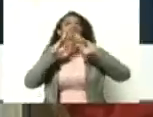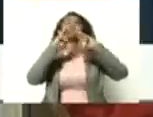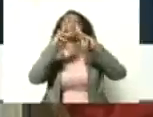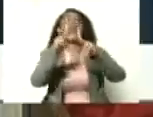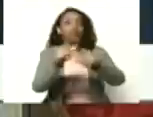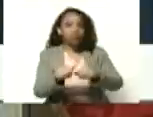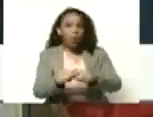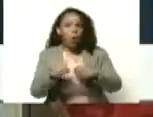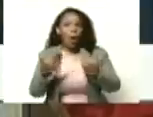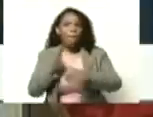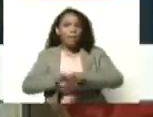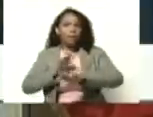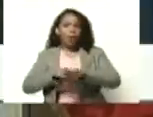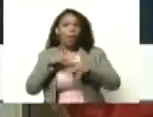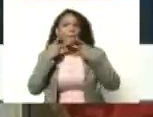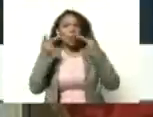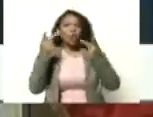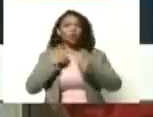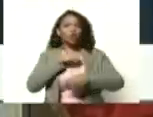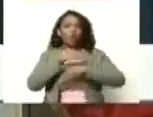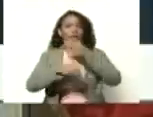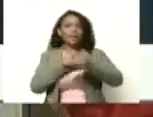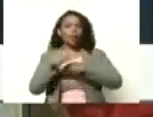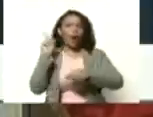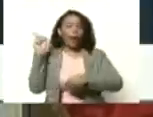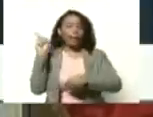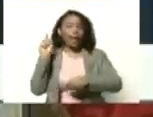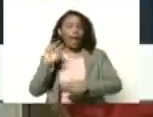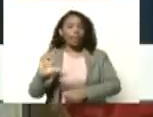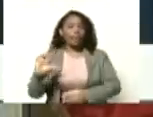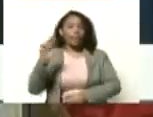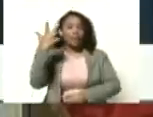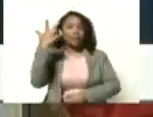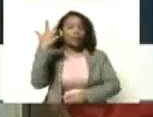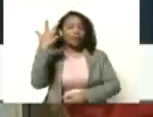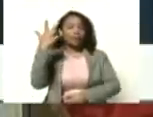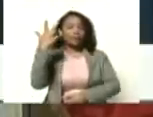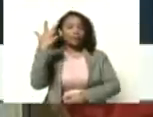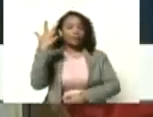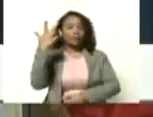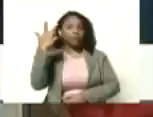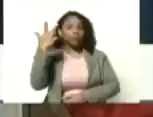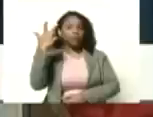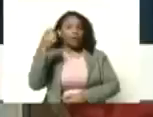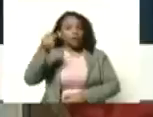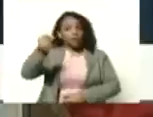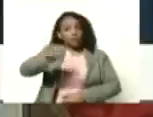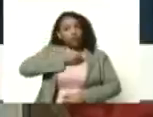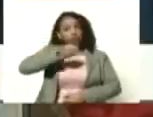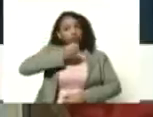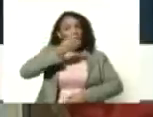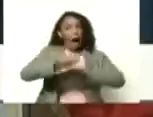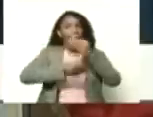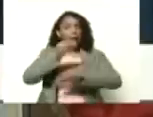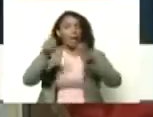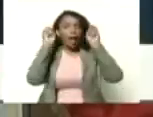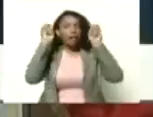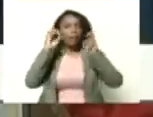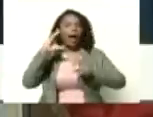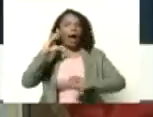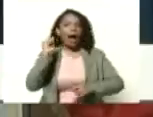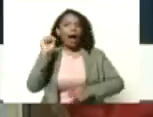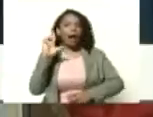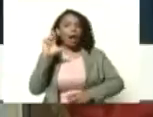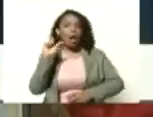apariciones públicas que hicimos esta sería la tercera rueda de prensa dedicada al tema carlos lanz